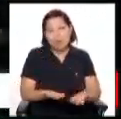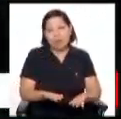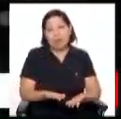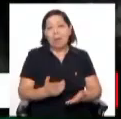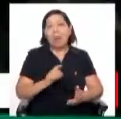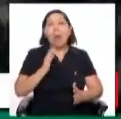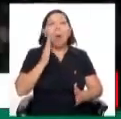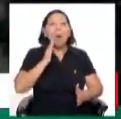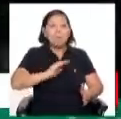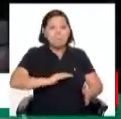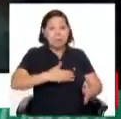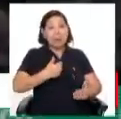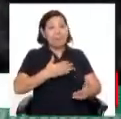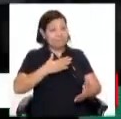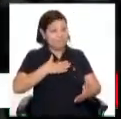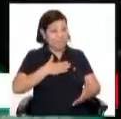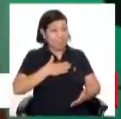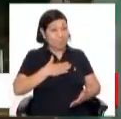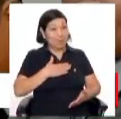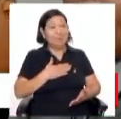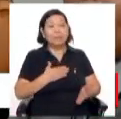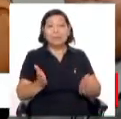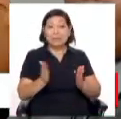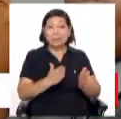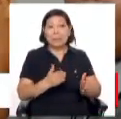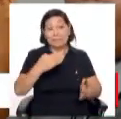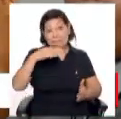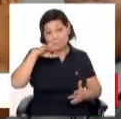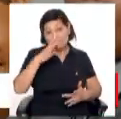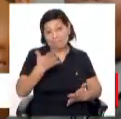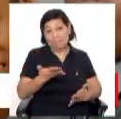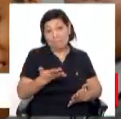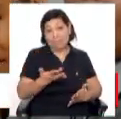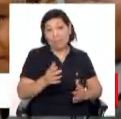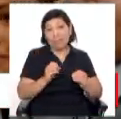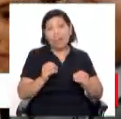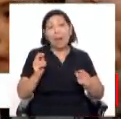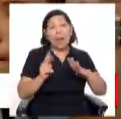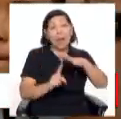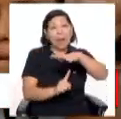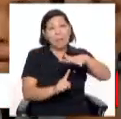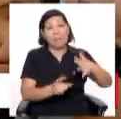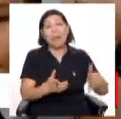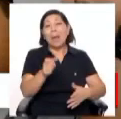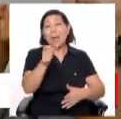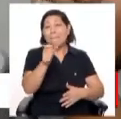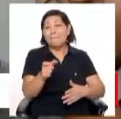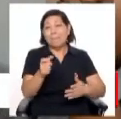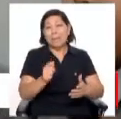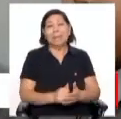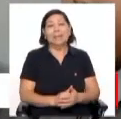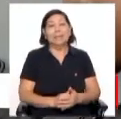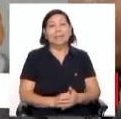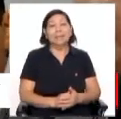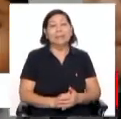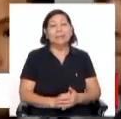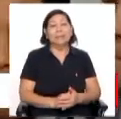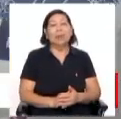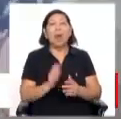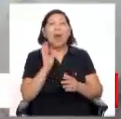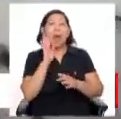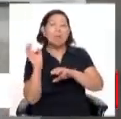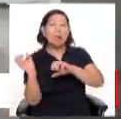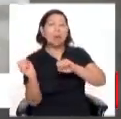personas embarazadas. Lo que más me preocupa es que la falta de educación ambiental, ya que las personas